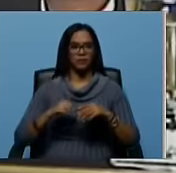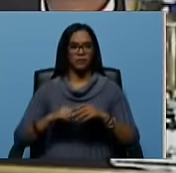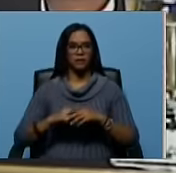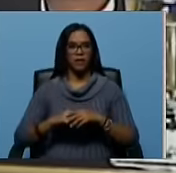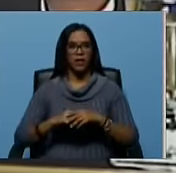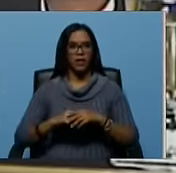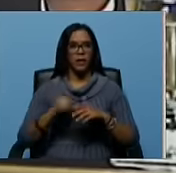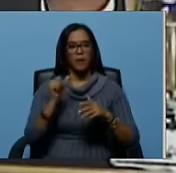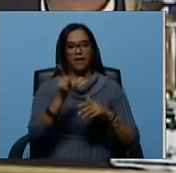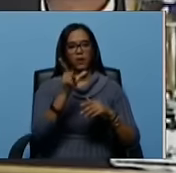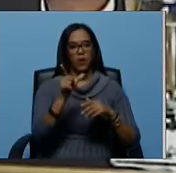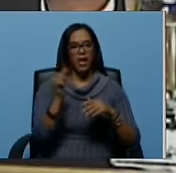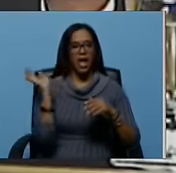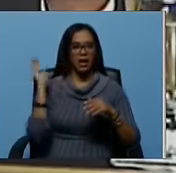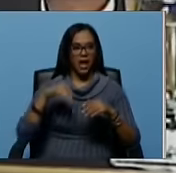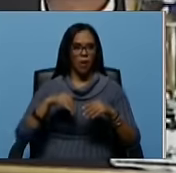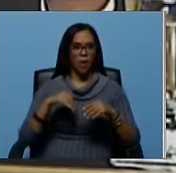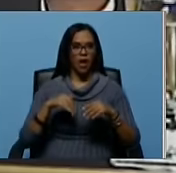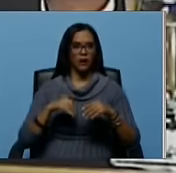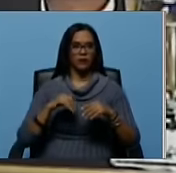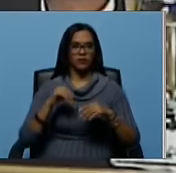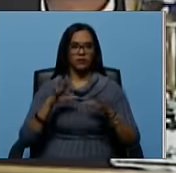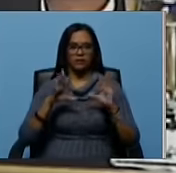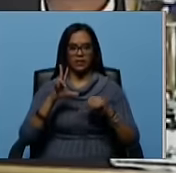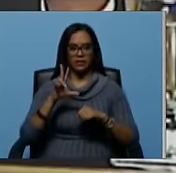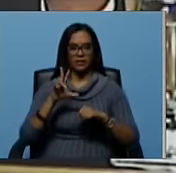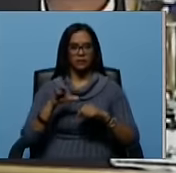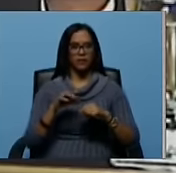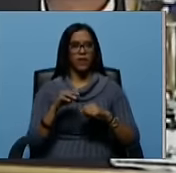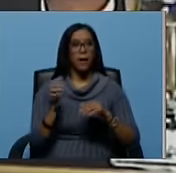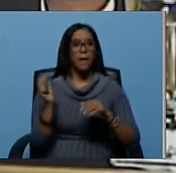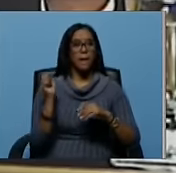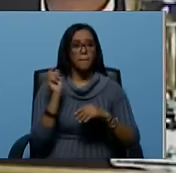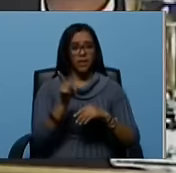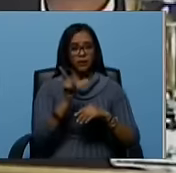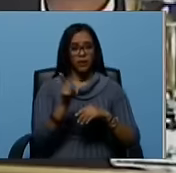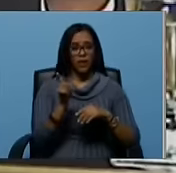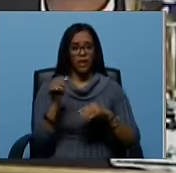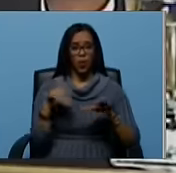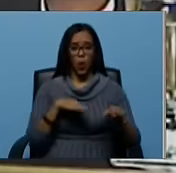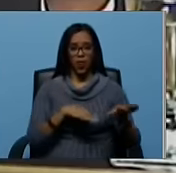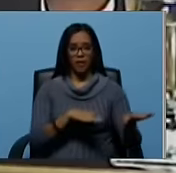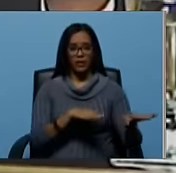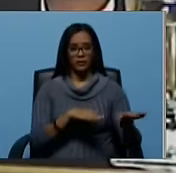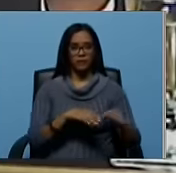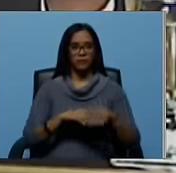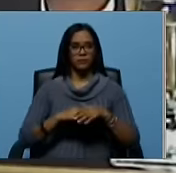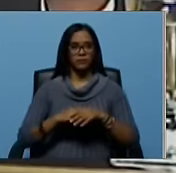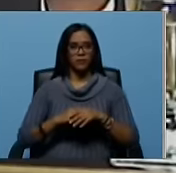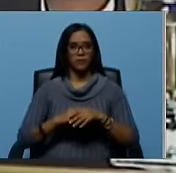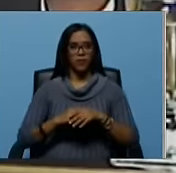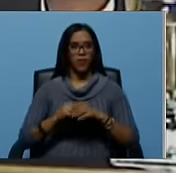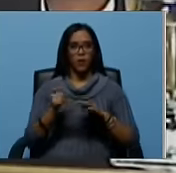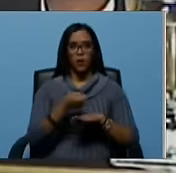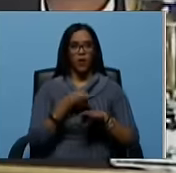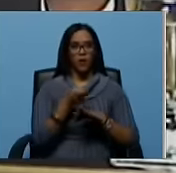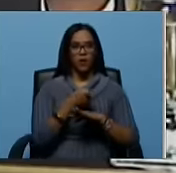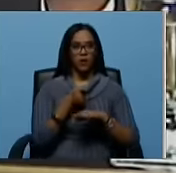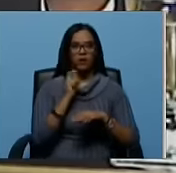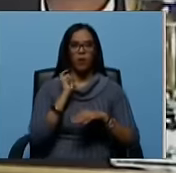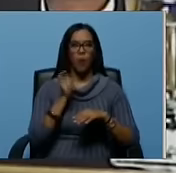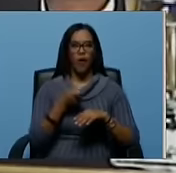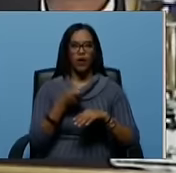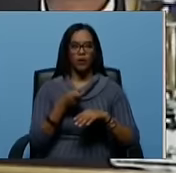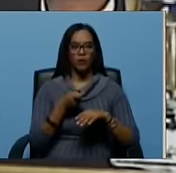Aragua, arroba PSV Aragua 3. PSV Cogedes, arroba PSV Cogedes. Gobierno de Guárico,